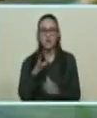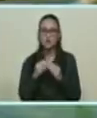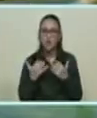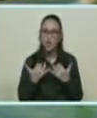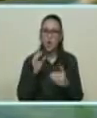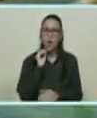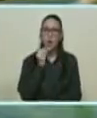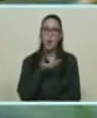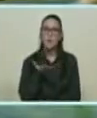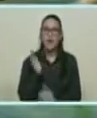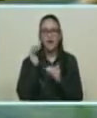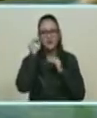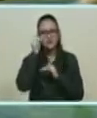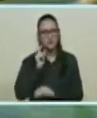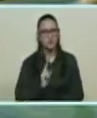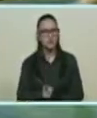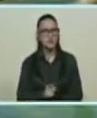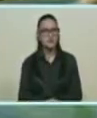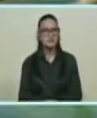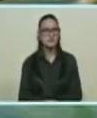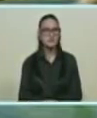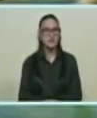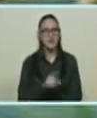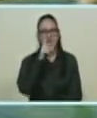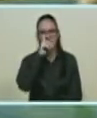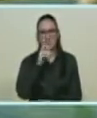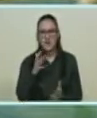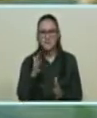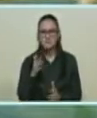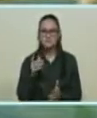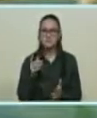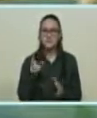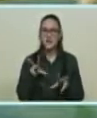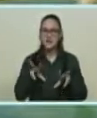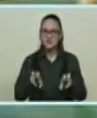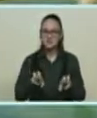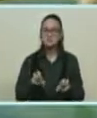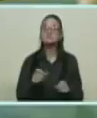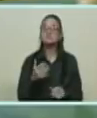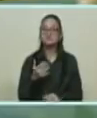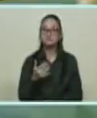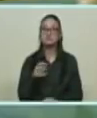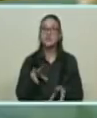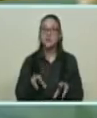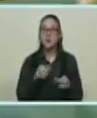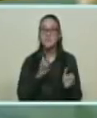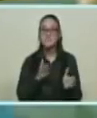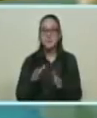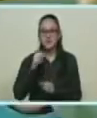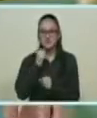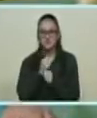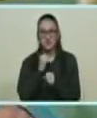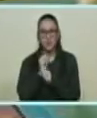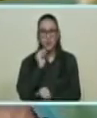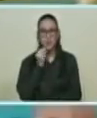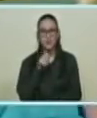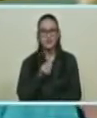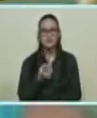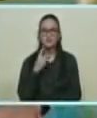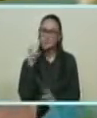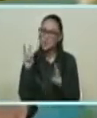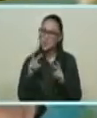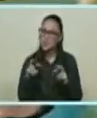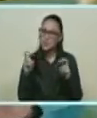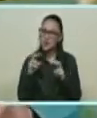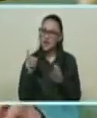atención, que está en edad de inscribirse y se inscribieron en el Plan Chamba Juvenil. Déjenme buscar